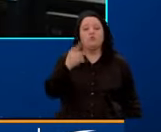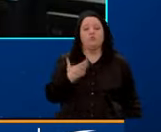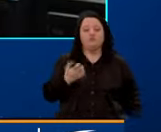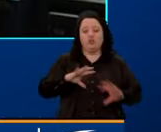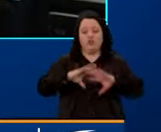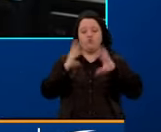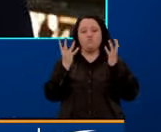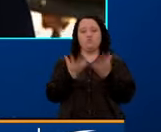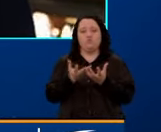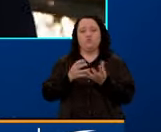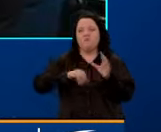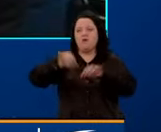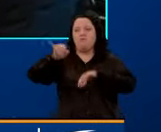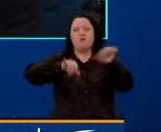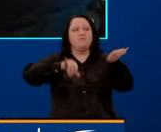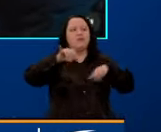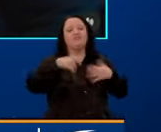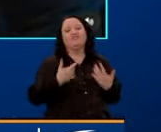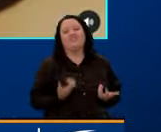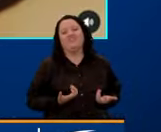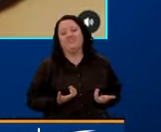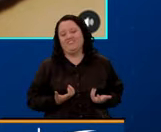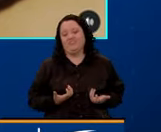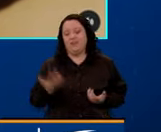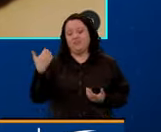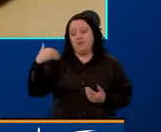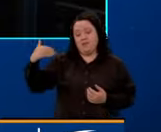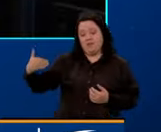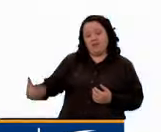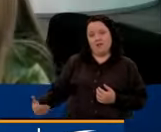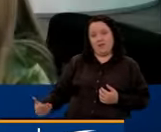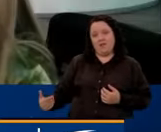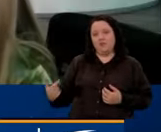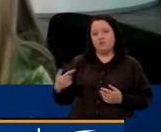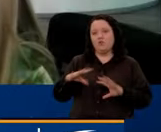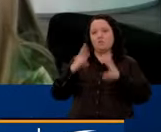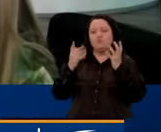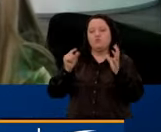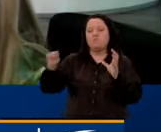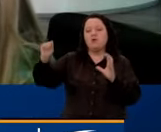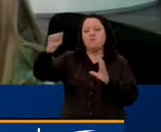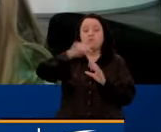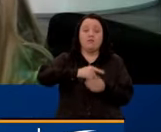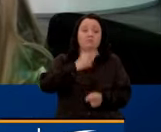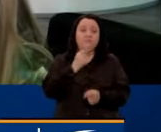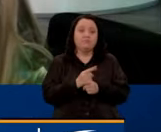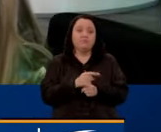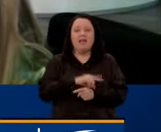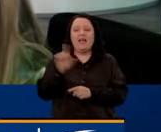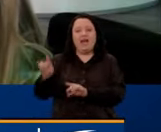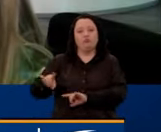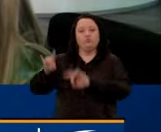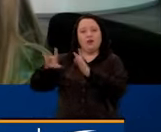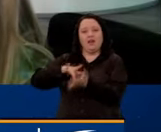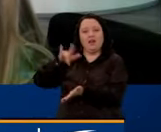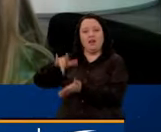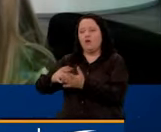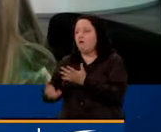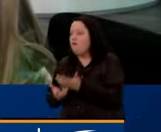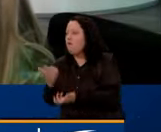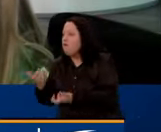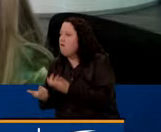mundo la verdad lo que lo que yo quería cuando era pequeñito era saber del mundo y así fue terminé en Australia cocinando y desde el primer día